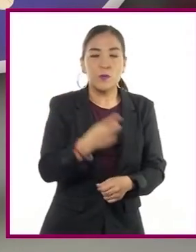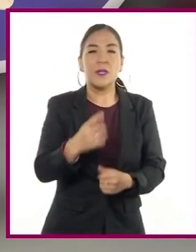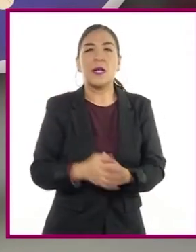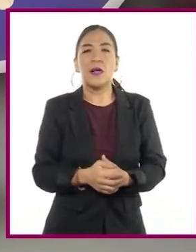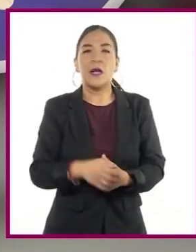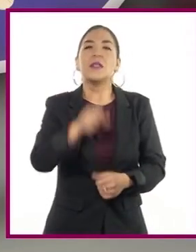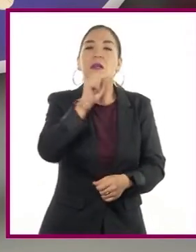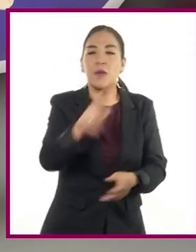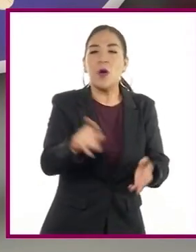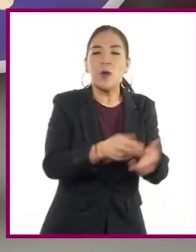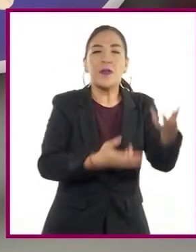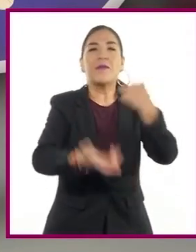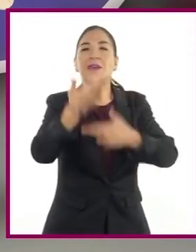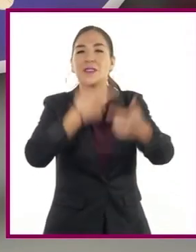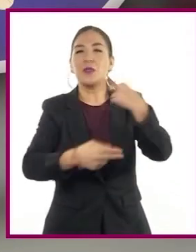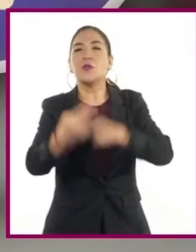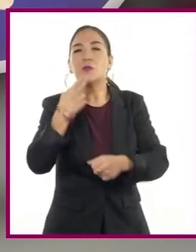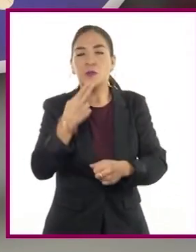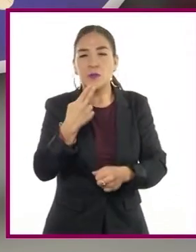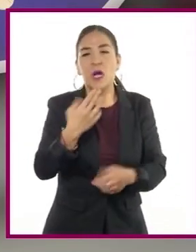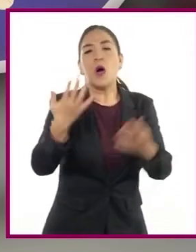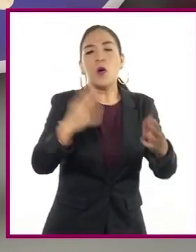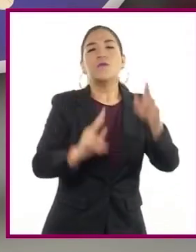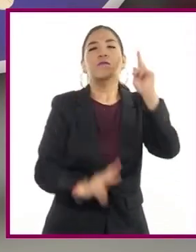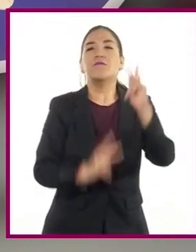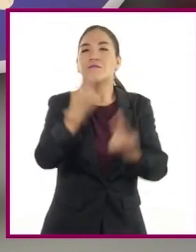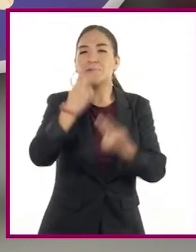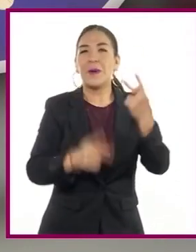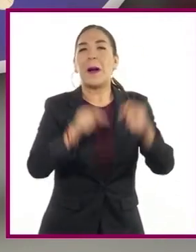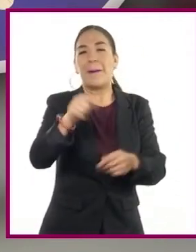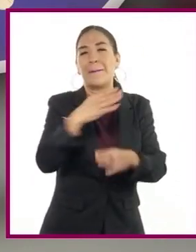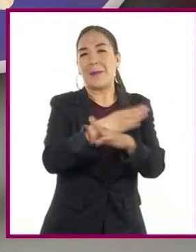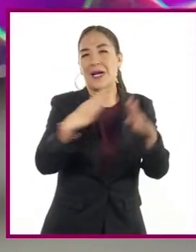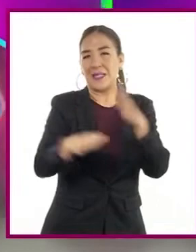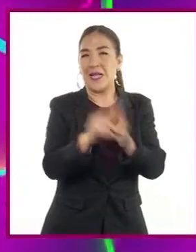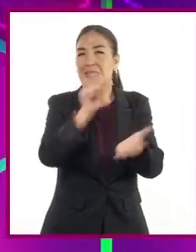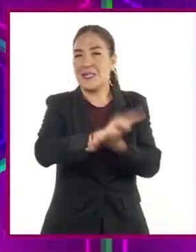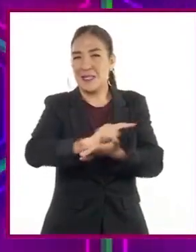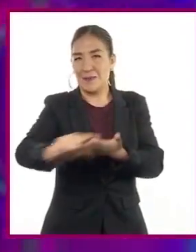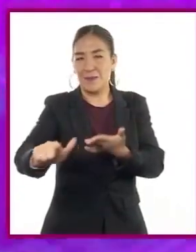caso, reciclables o compostables.